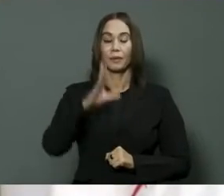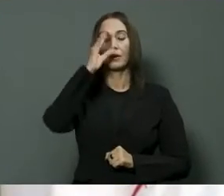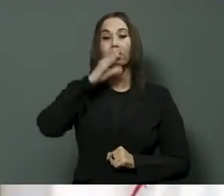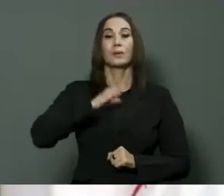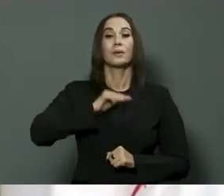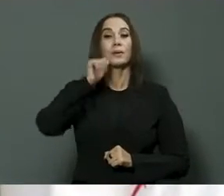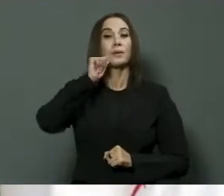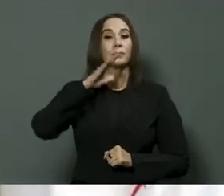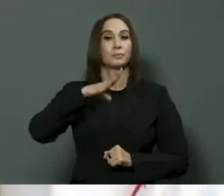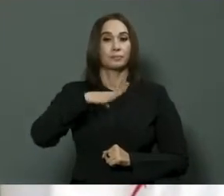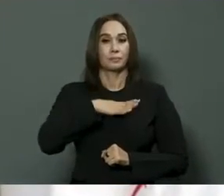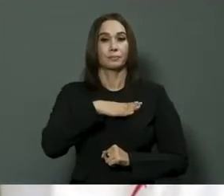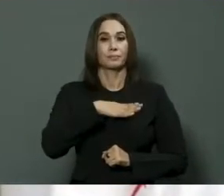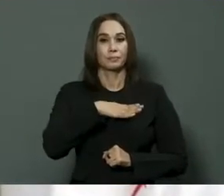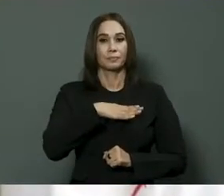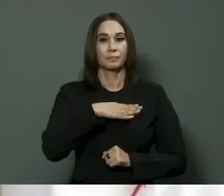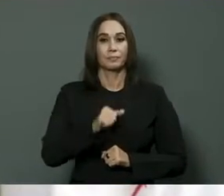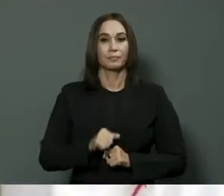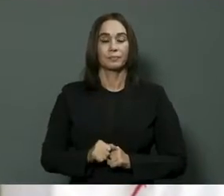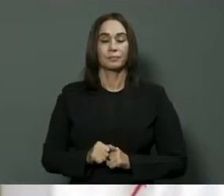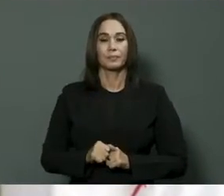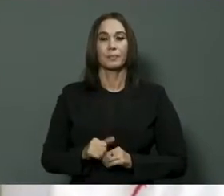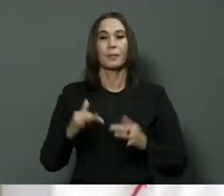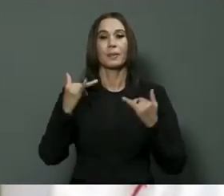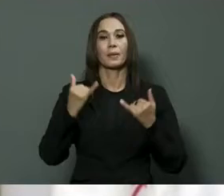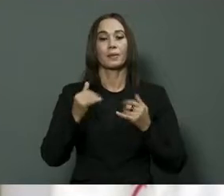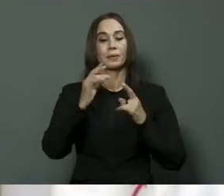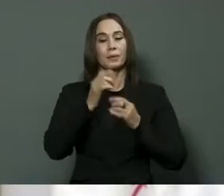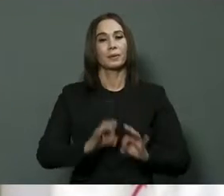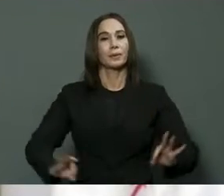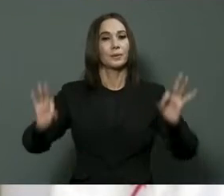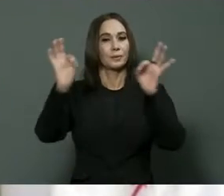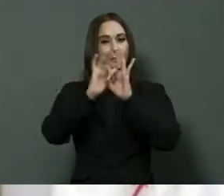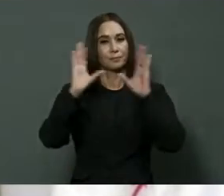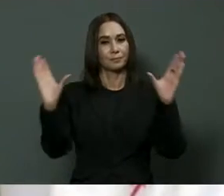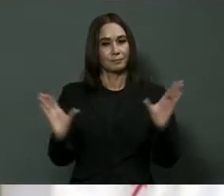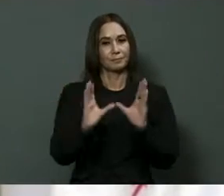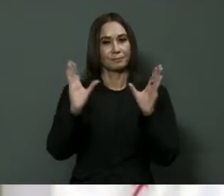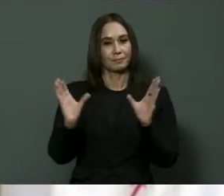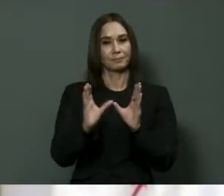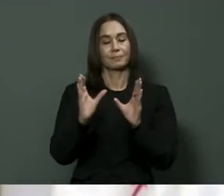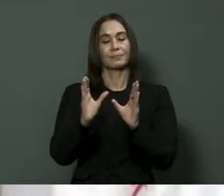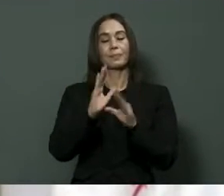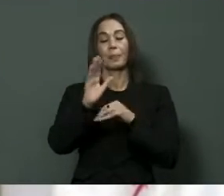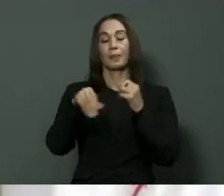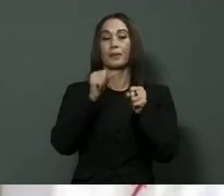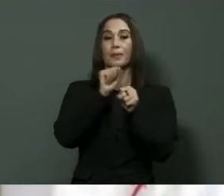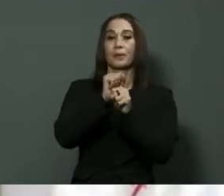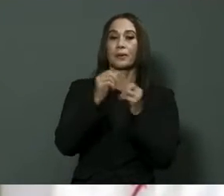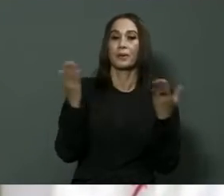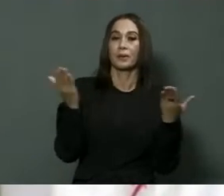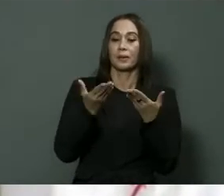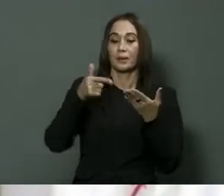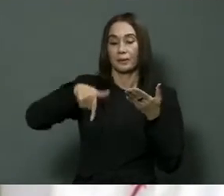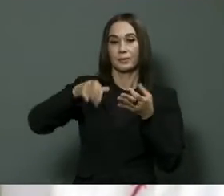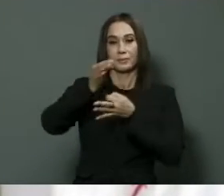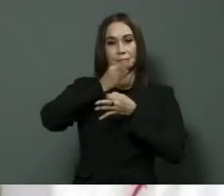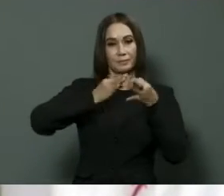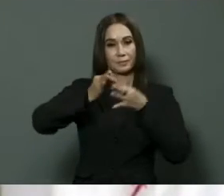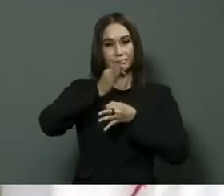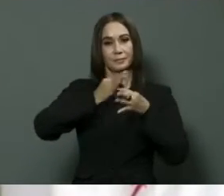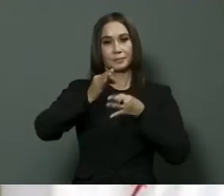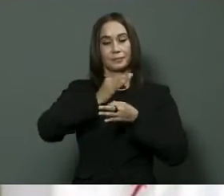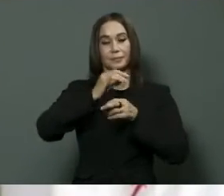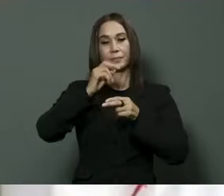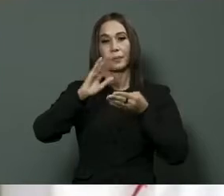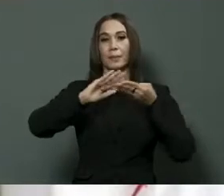Señoras, señores, en esta importante actividad realizada en San Francisco de